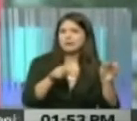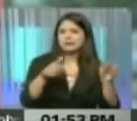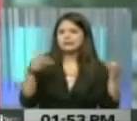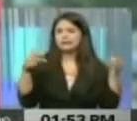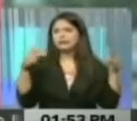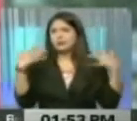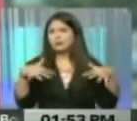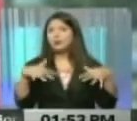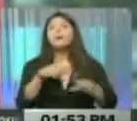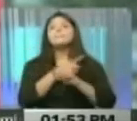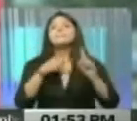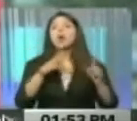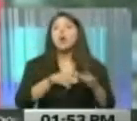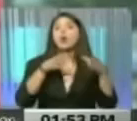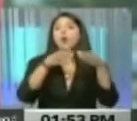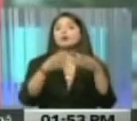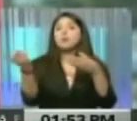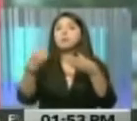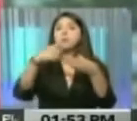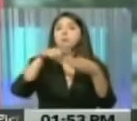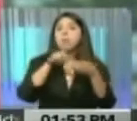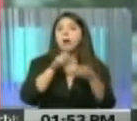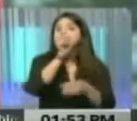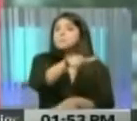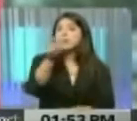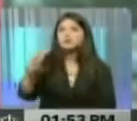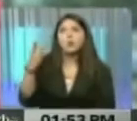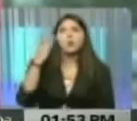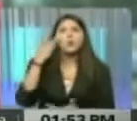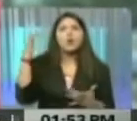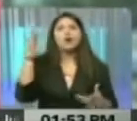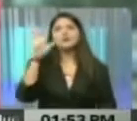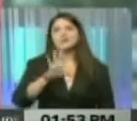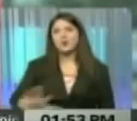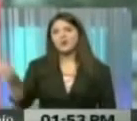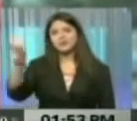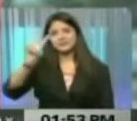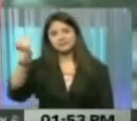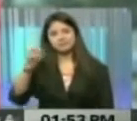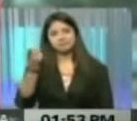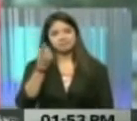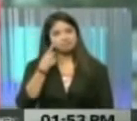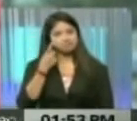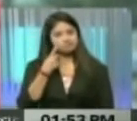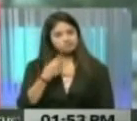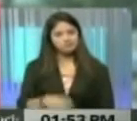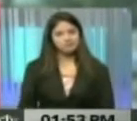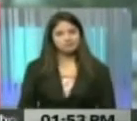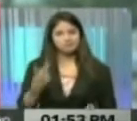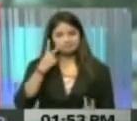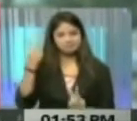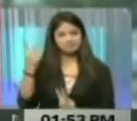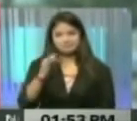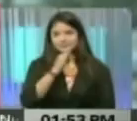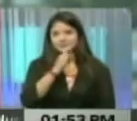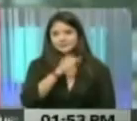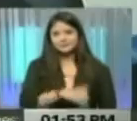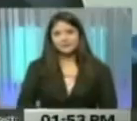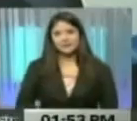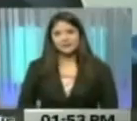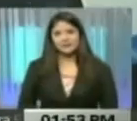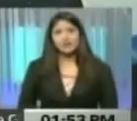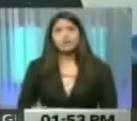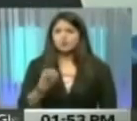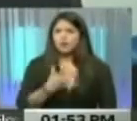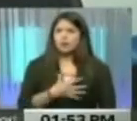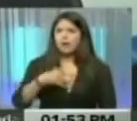los colectivos congregan a millones de personas creativas en nuestro país. Preste atención al siguiente reporte. Si